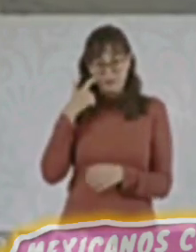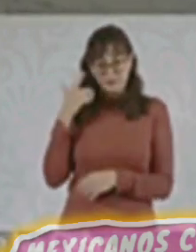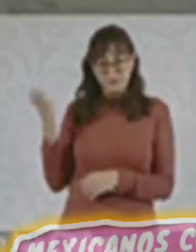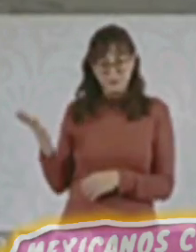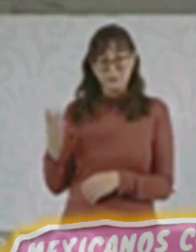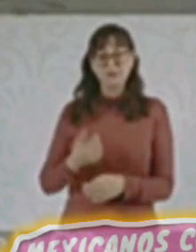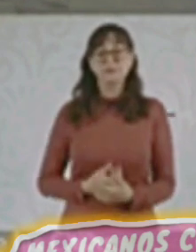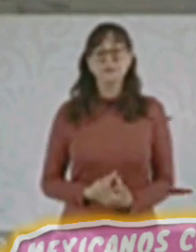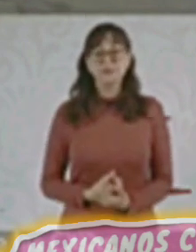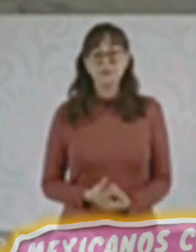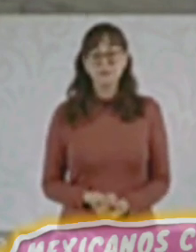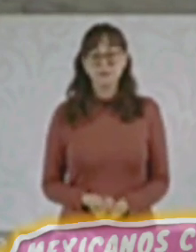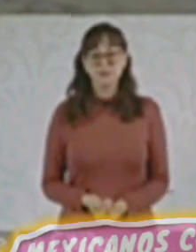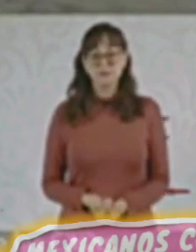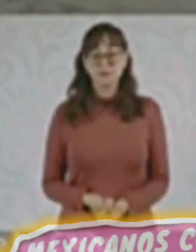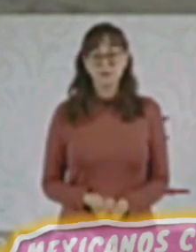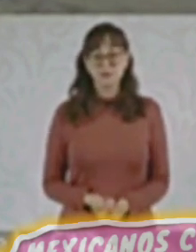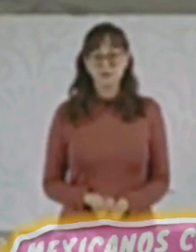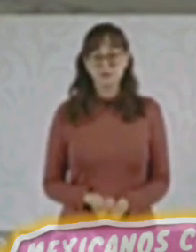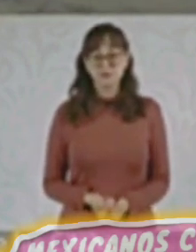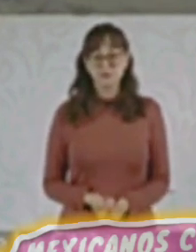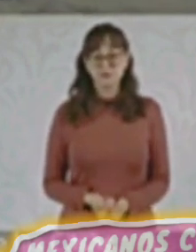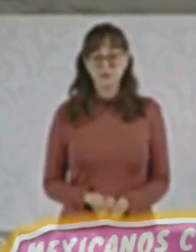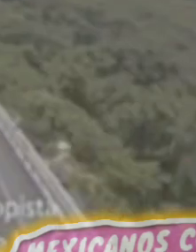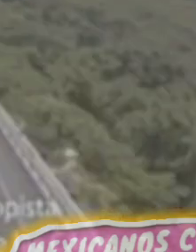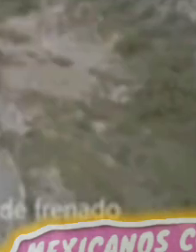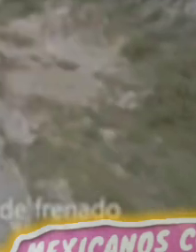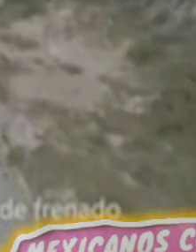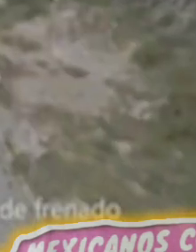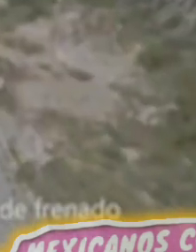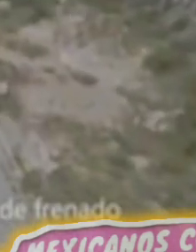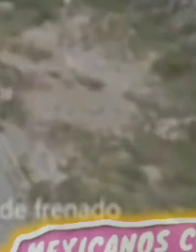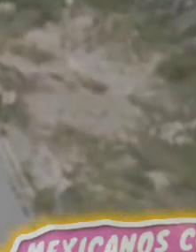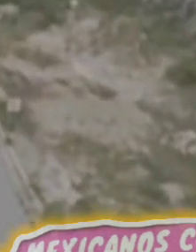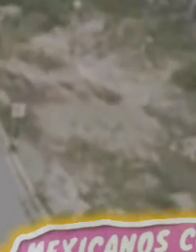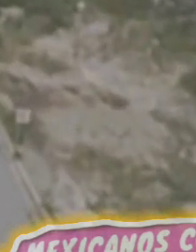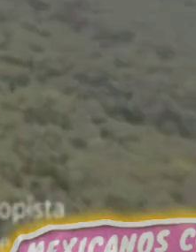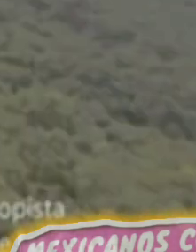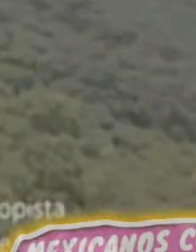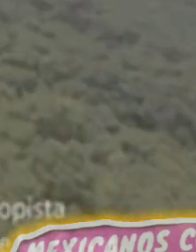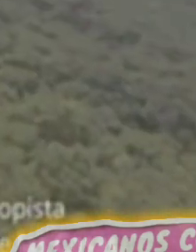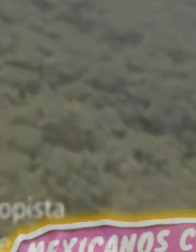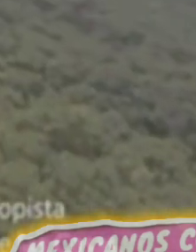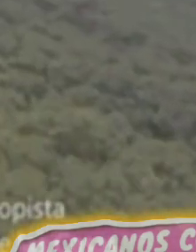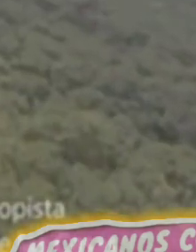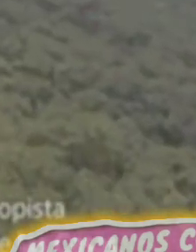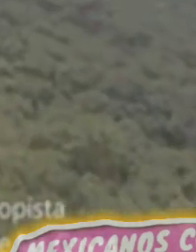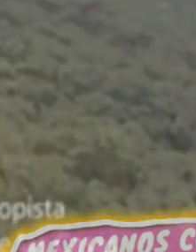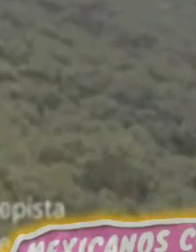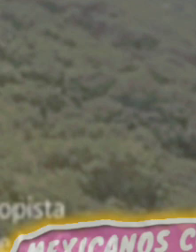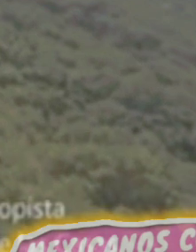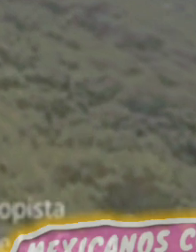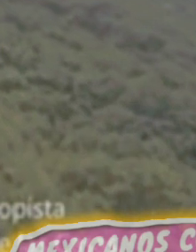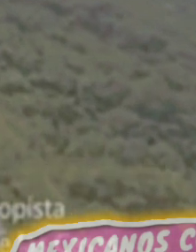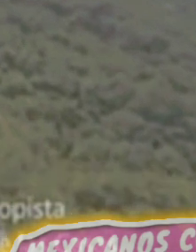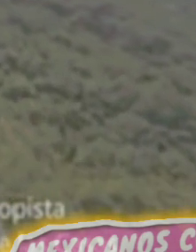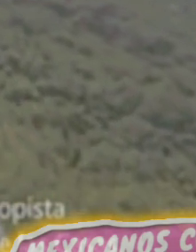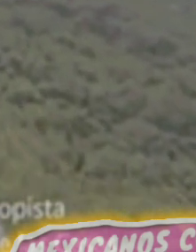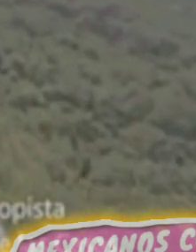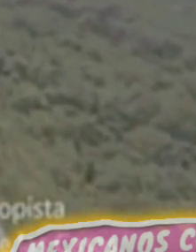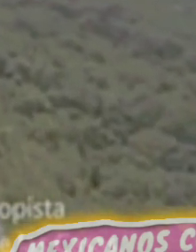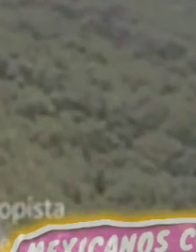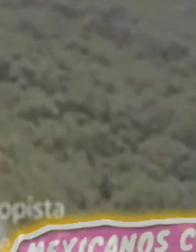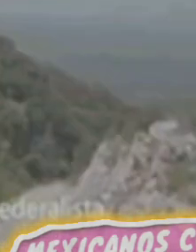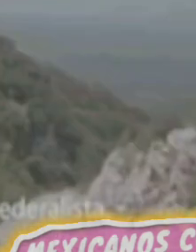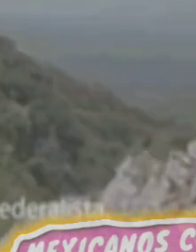se está ampliando a un tercer carril central, se tienen 3 rampas de emergencia, el entronque de